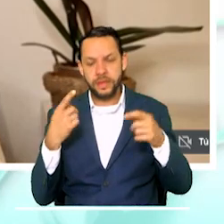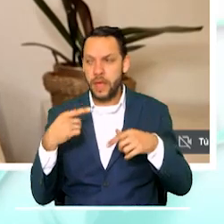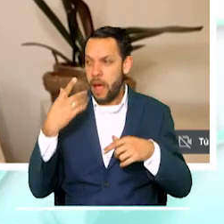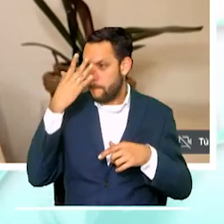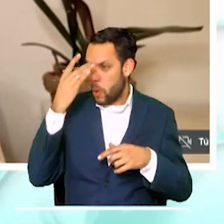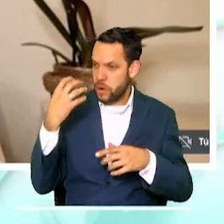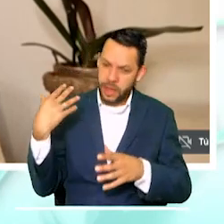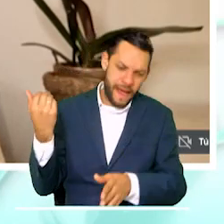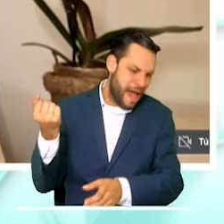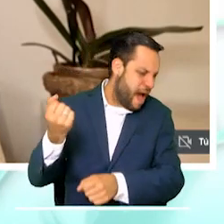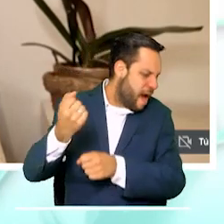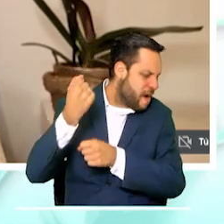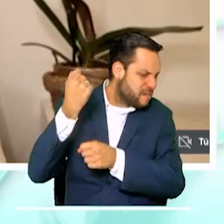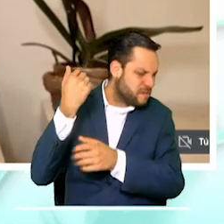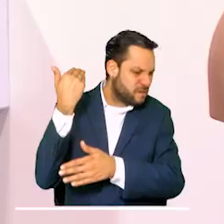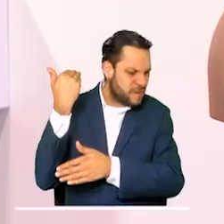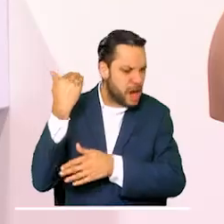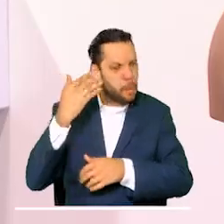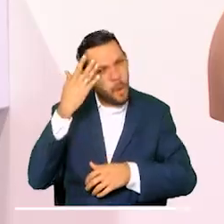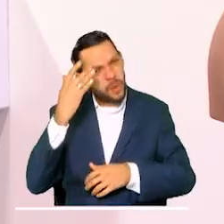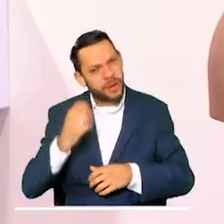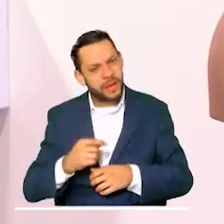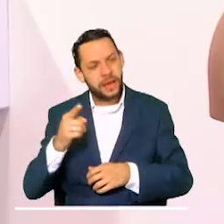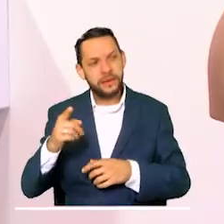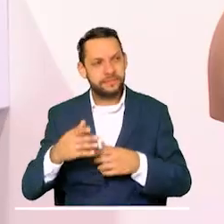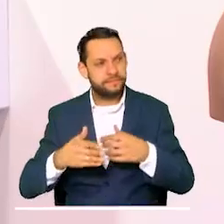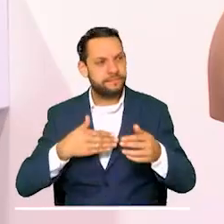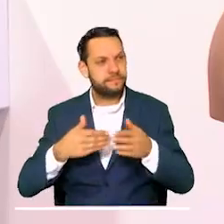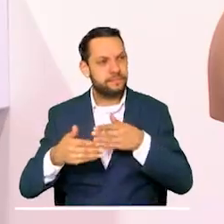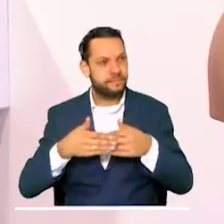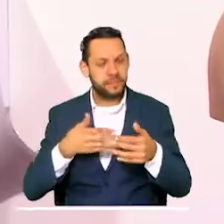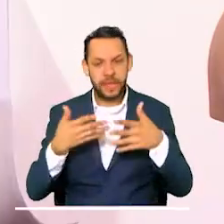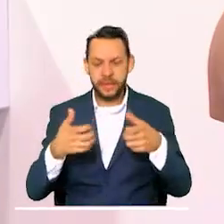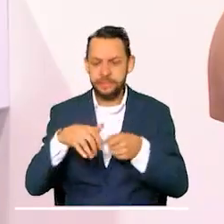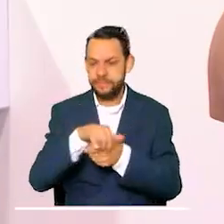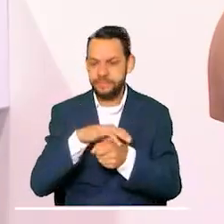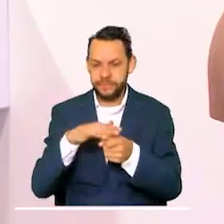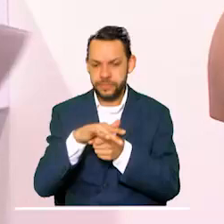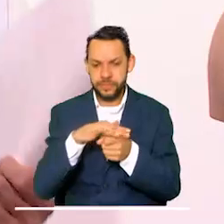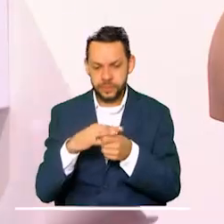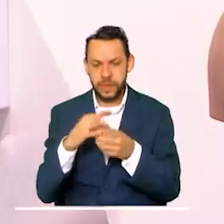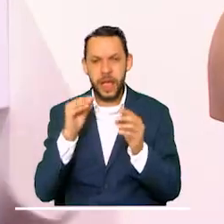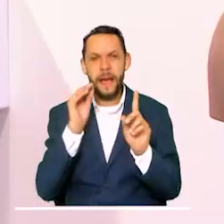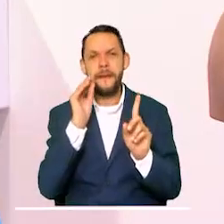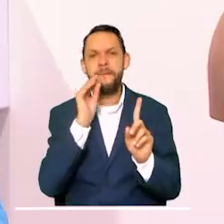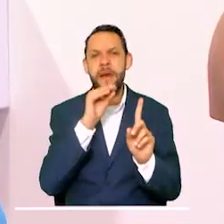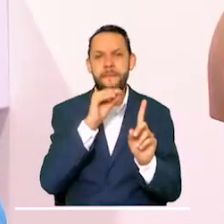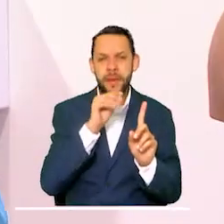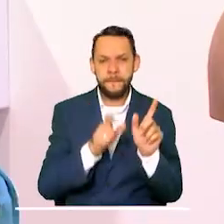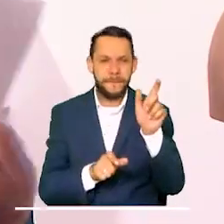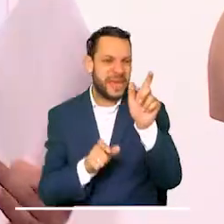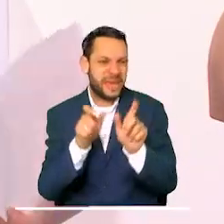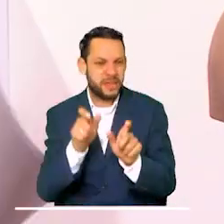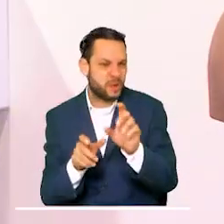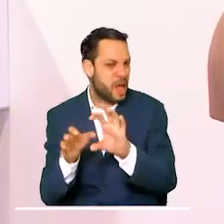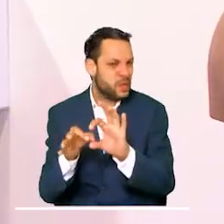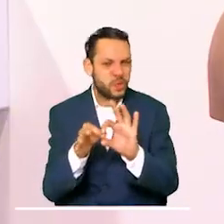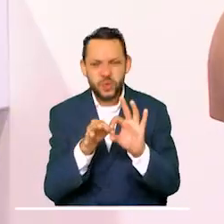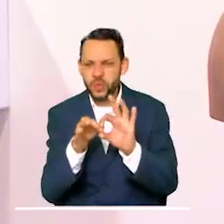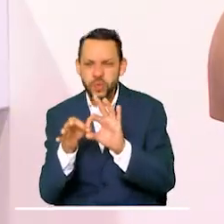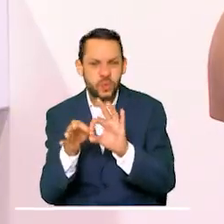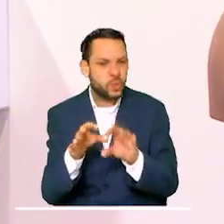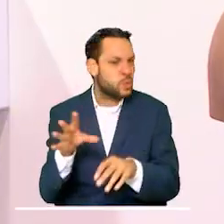acostumbrados en un contexto médico que el doctor, bueno, el profesor de yoga, de meditación, el cocinero,